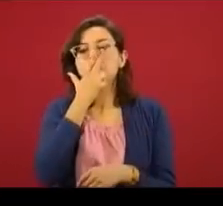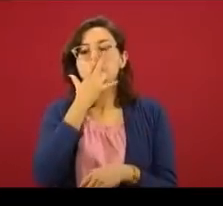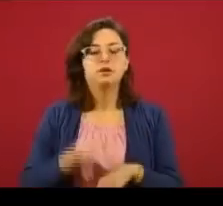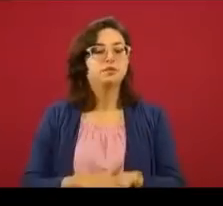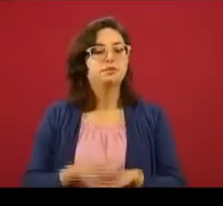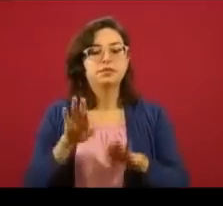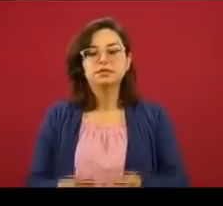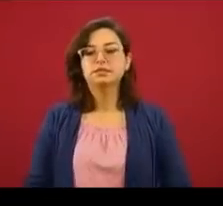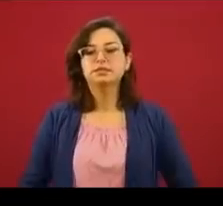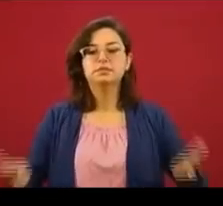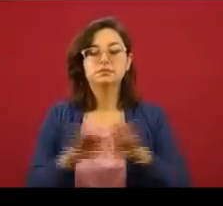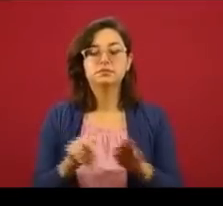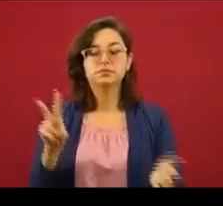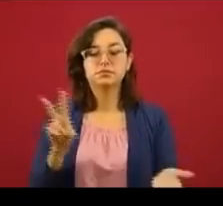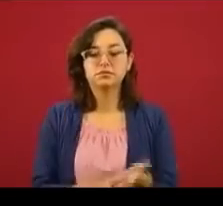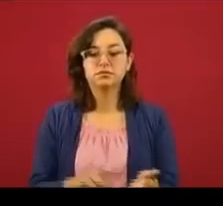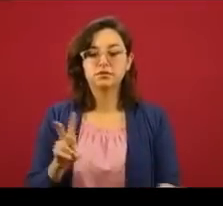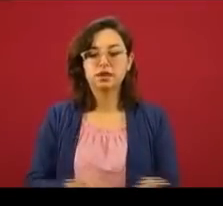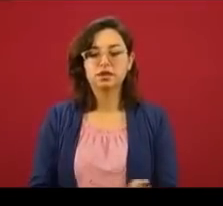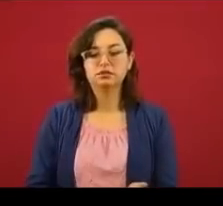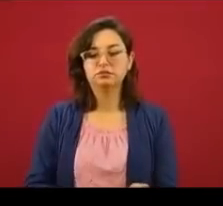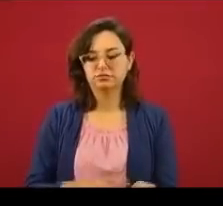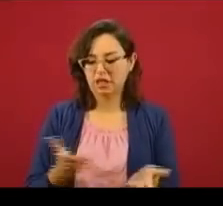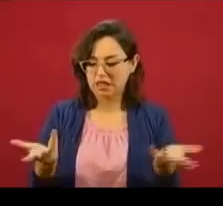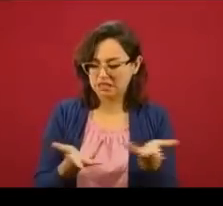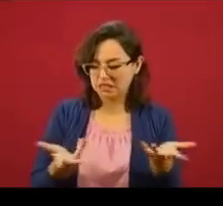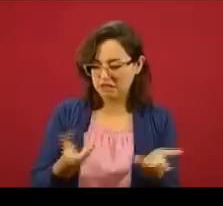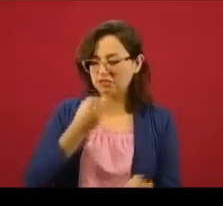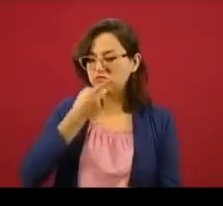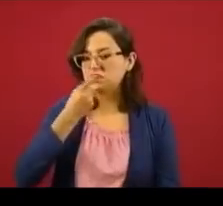es la congruencia, la honestidad.